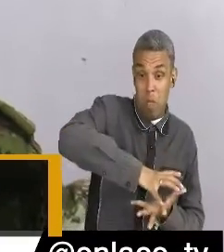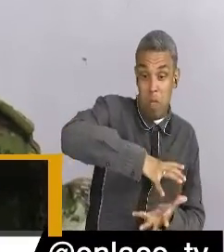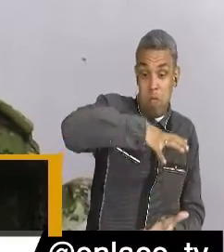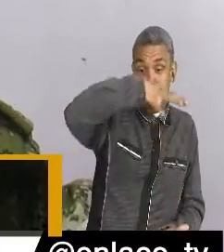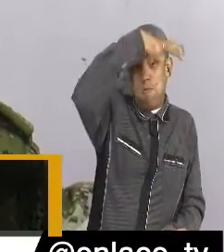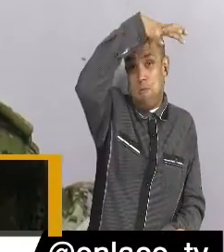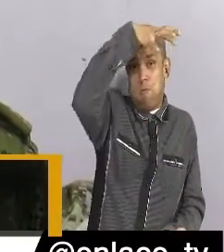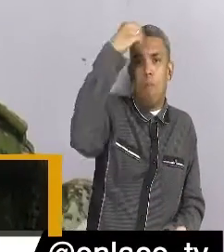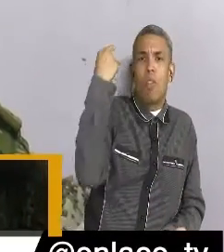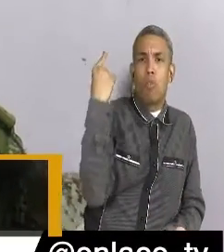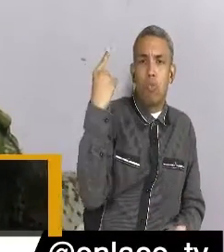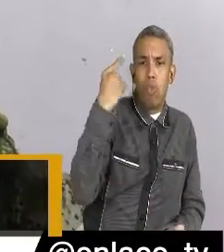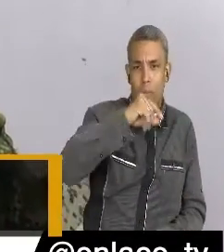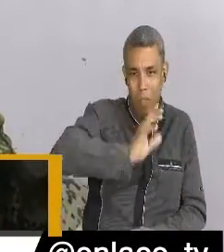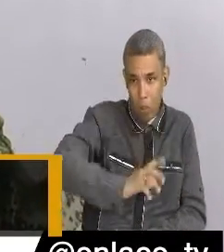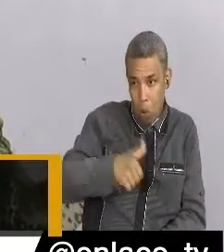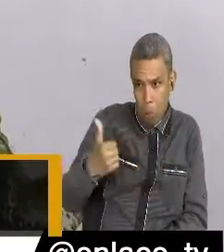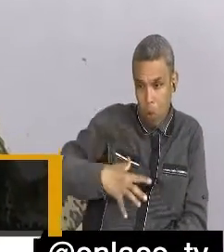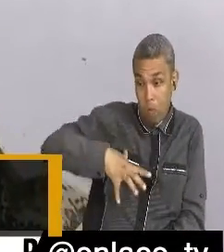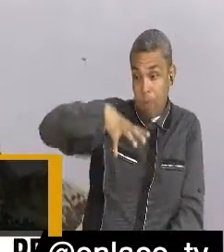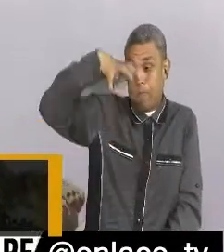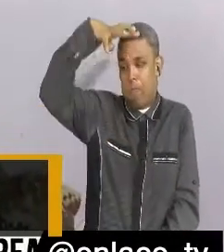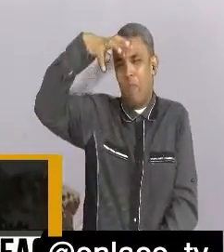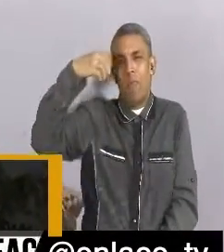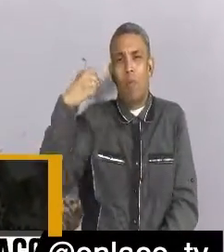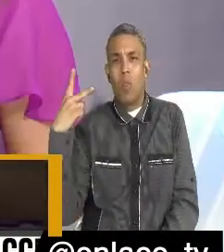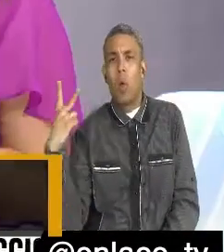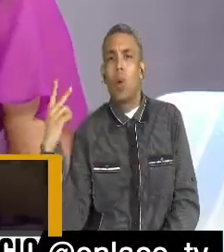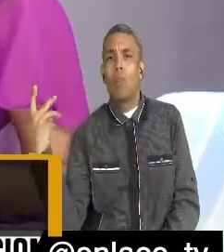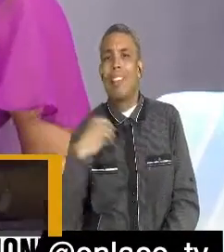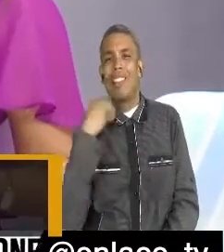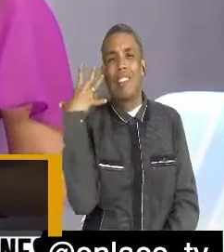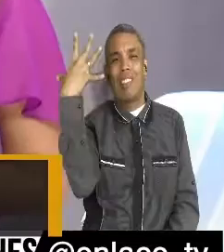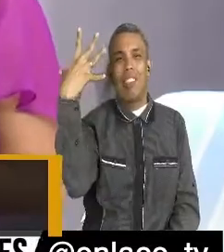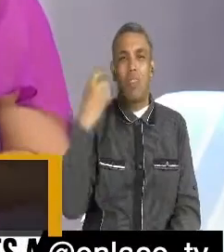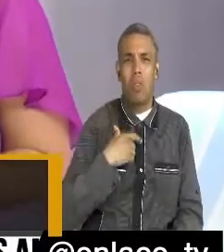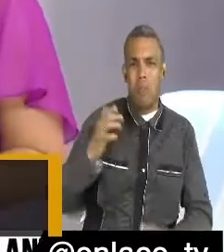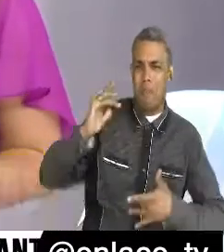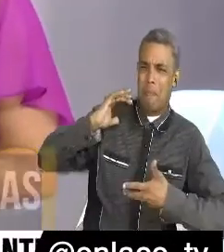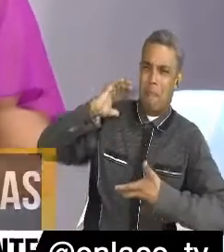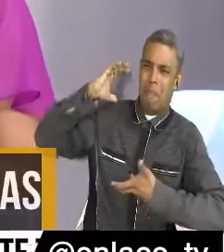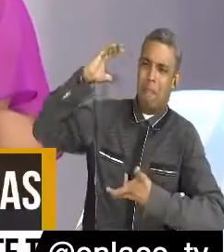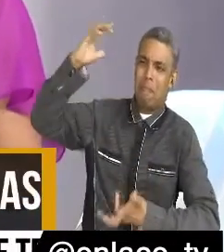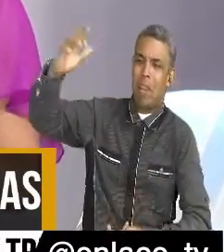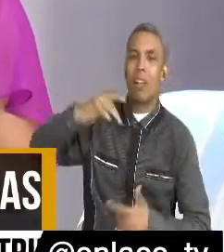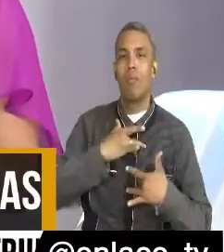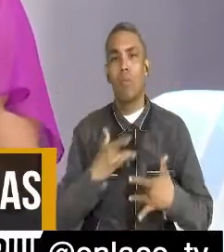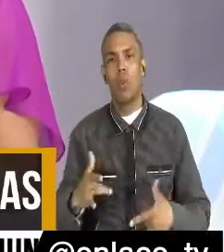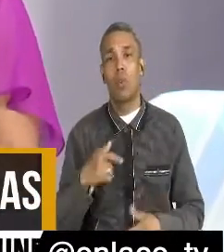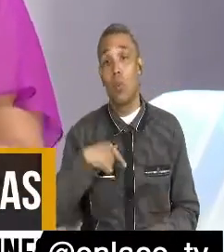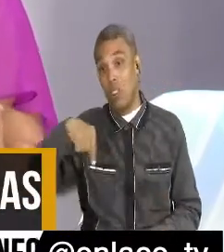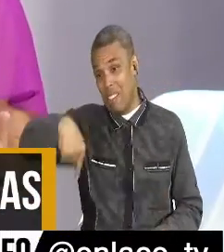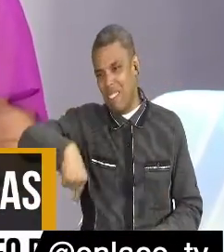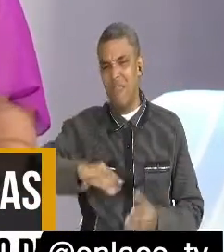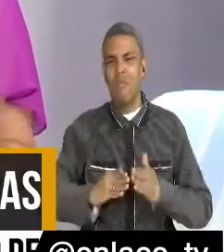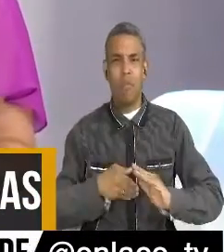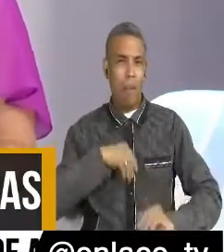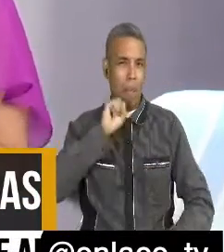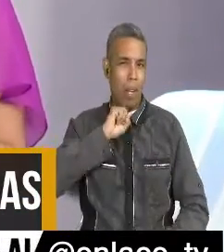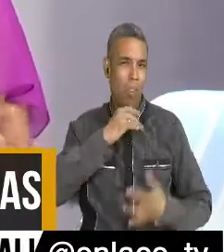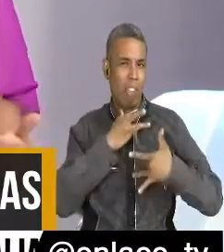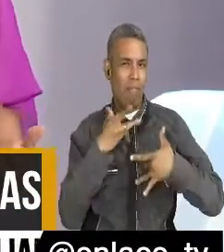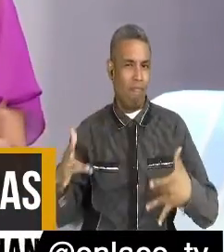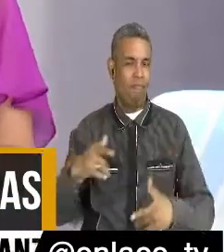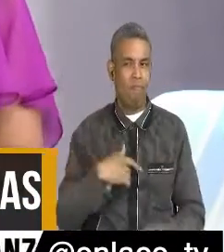la causa y con la necesidad de esta gran tragedia. Teniente, muchísimas gracias, éxitos con la campaña Remángate y por supuesto con